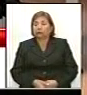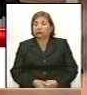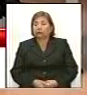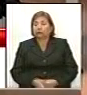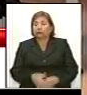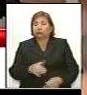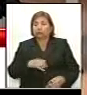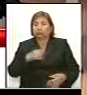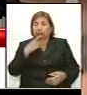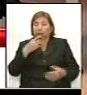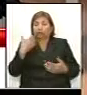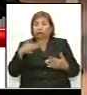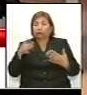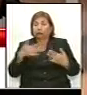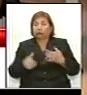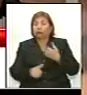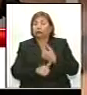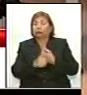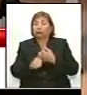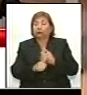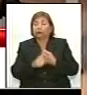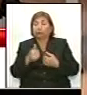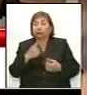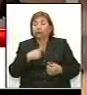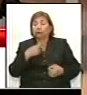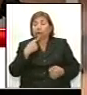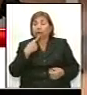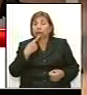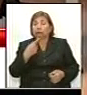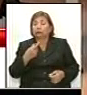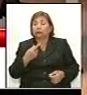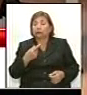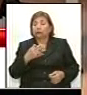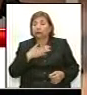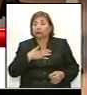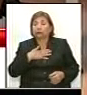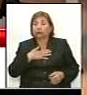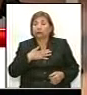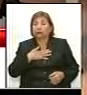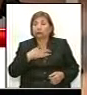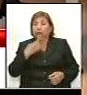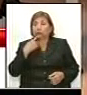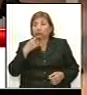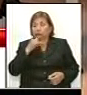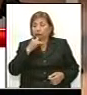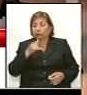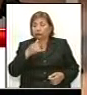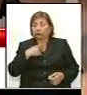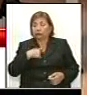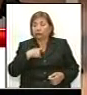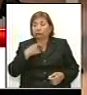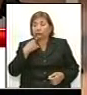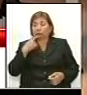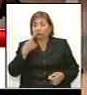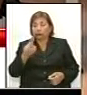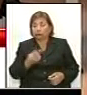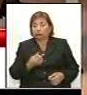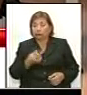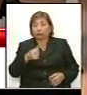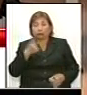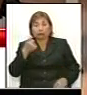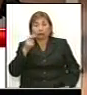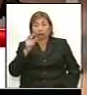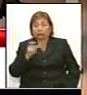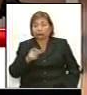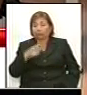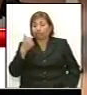que yo lo veo sumamente peligroso. Y yo digo, en mi caso, si yo hubiera sido otra persona